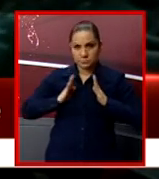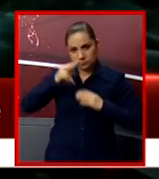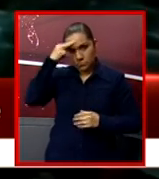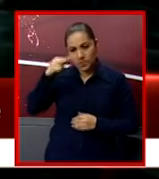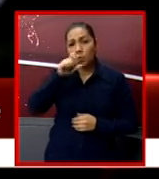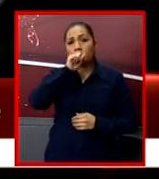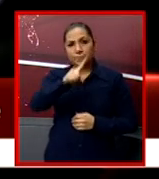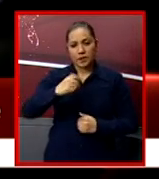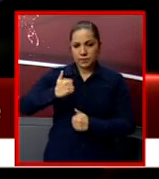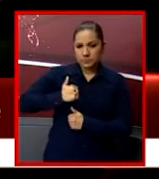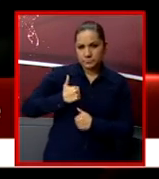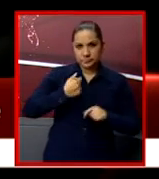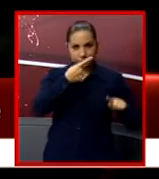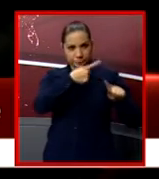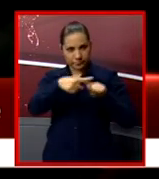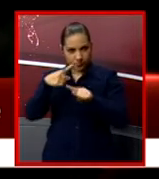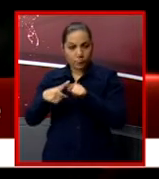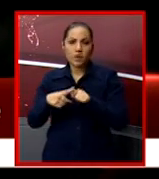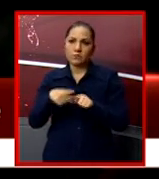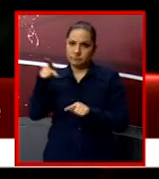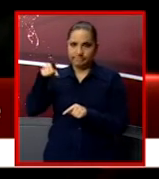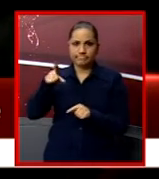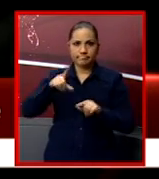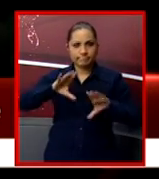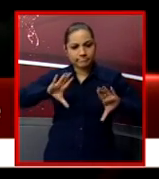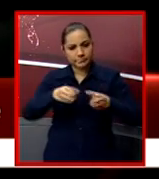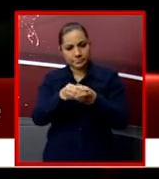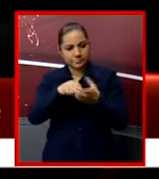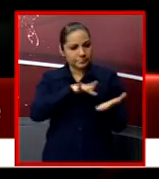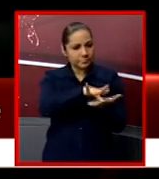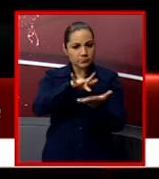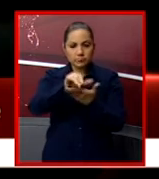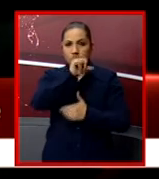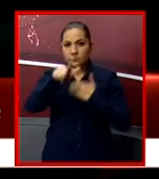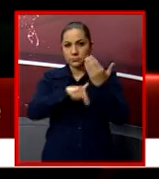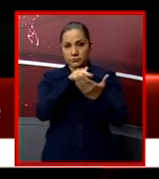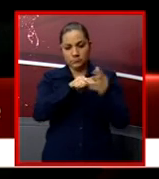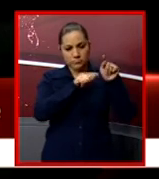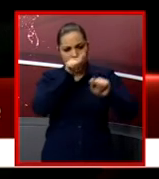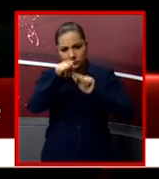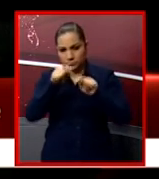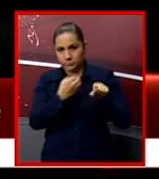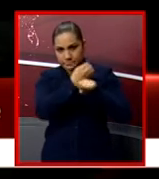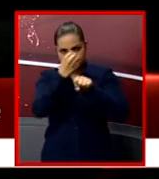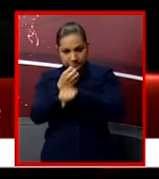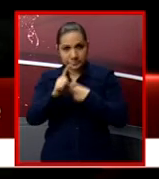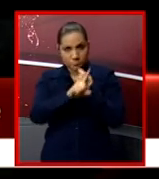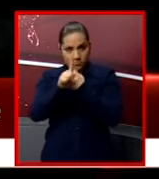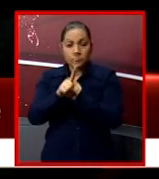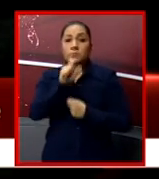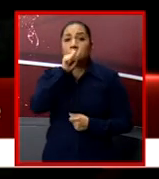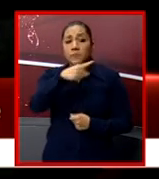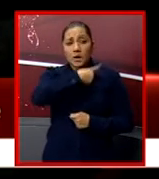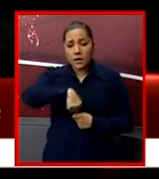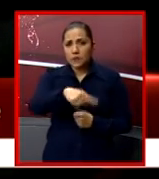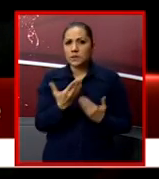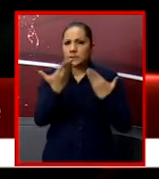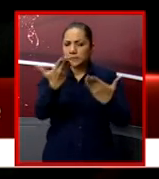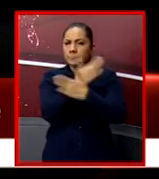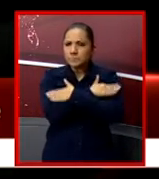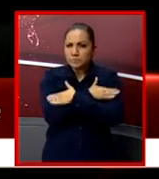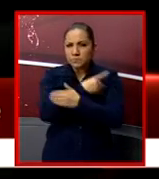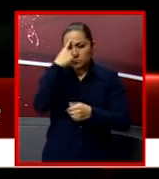de México por las labores de auxilio desplegadas en las regiones afectadas. Finalmente manifestaron su solidaridad por las muertes y